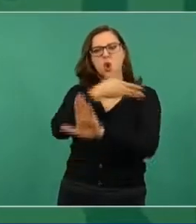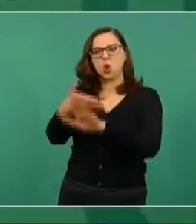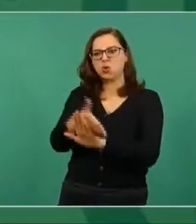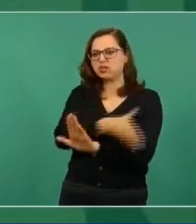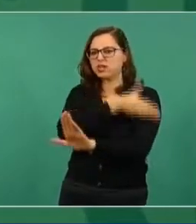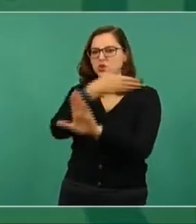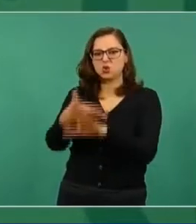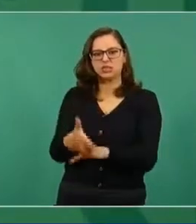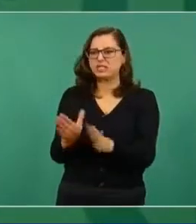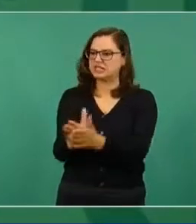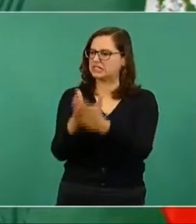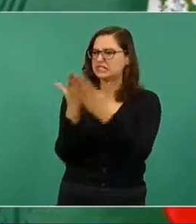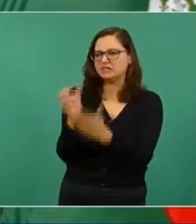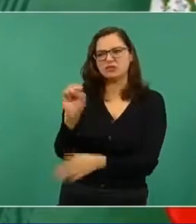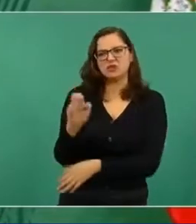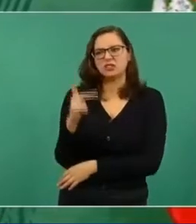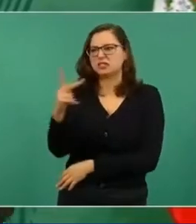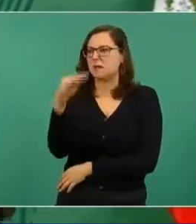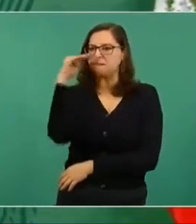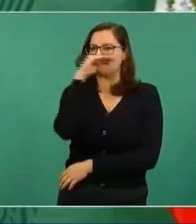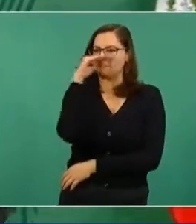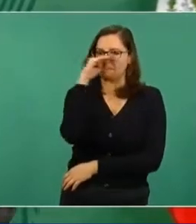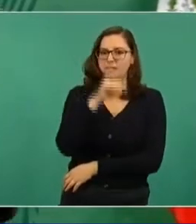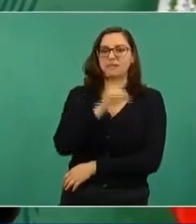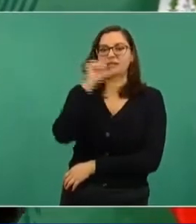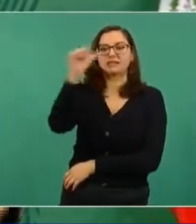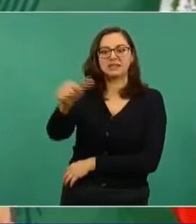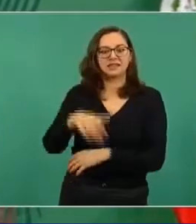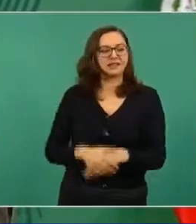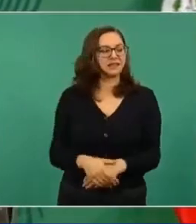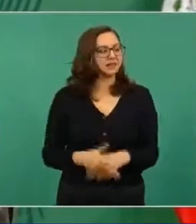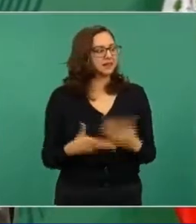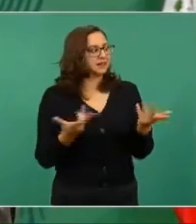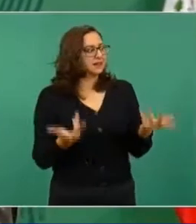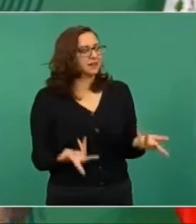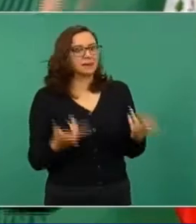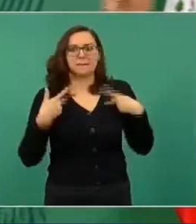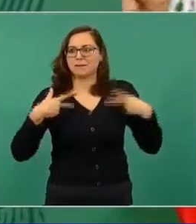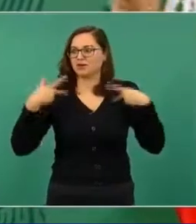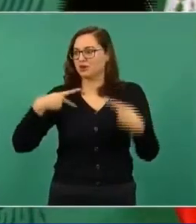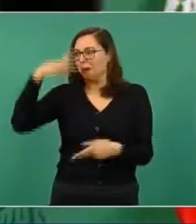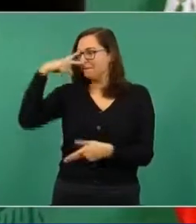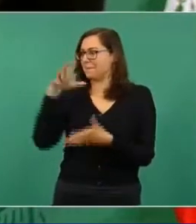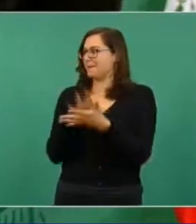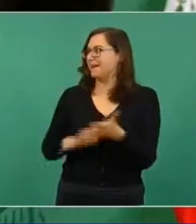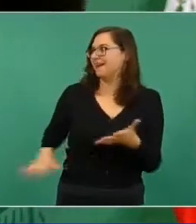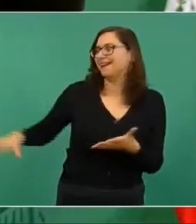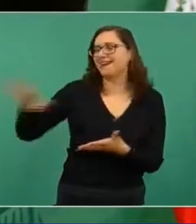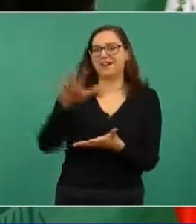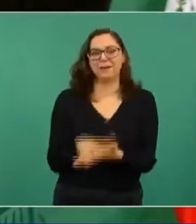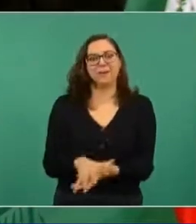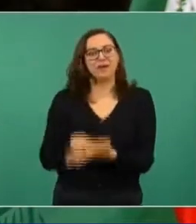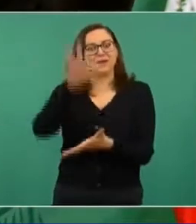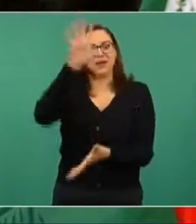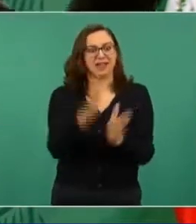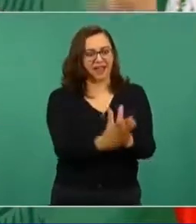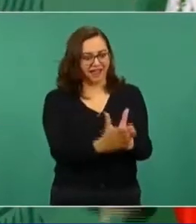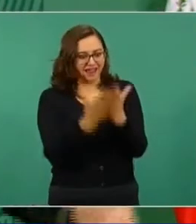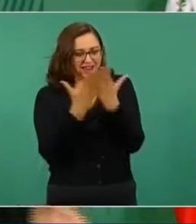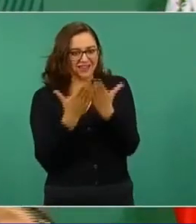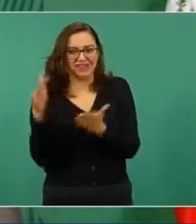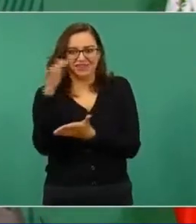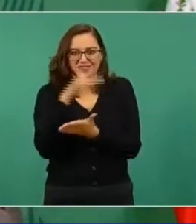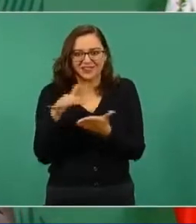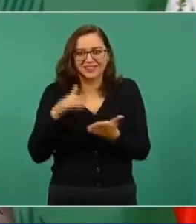en contra de los libros de textos, en los que nosotros estudiamos, los que llegaban o llegaron a nuestros